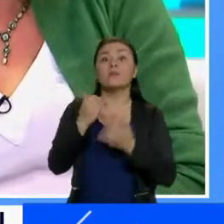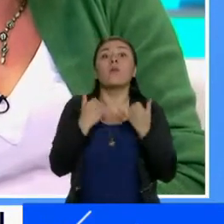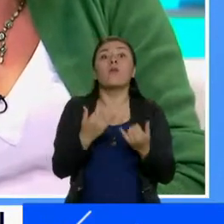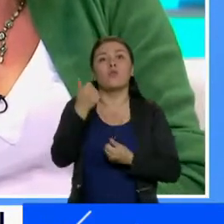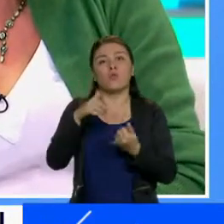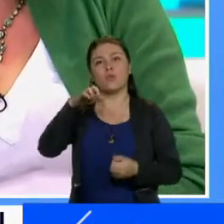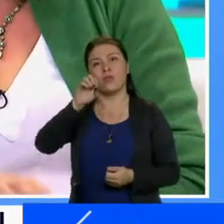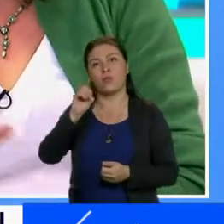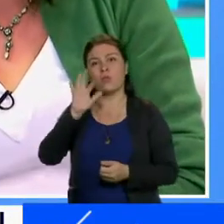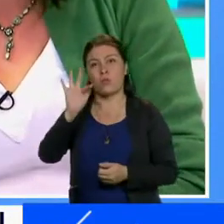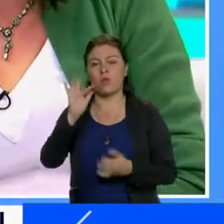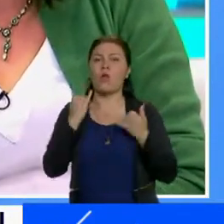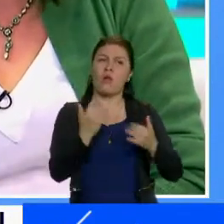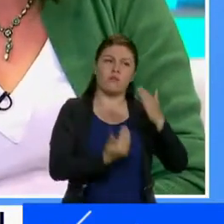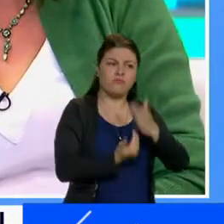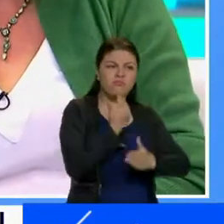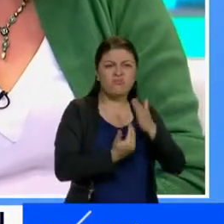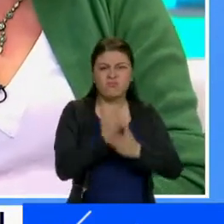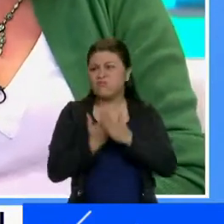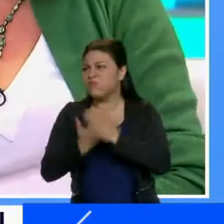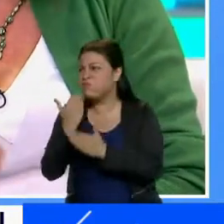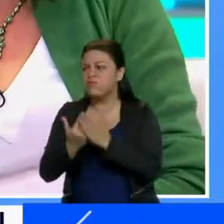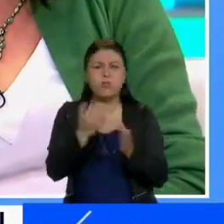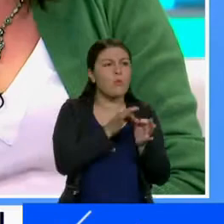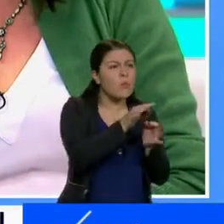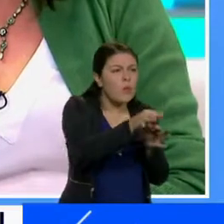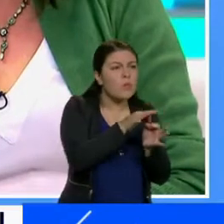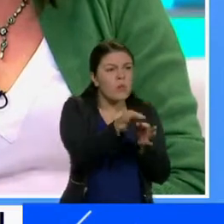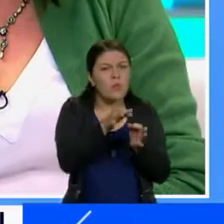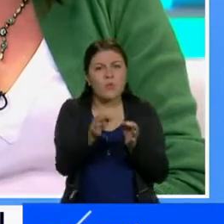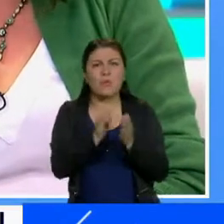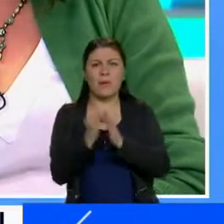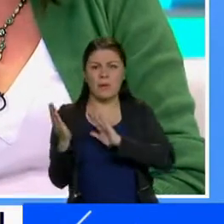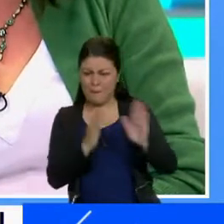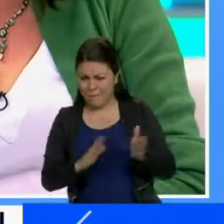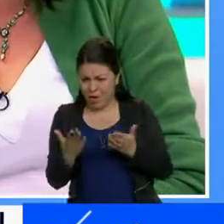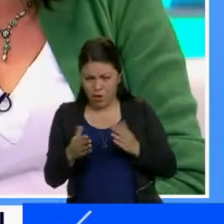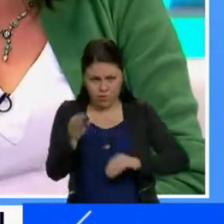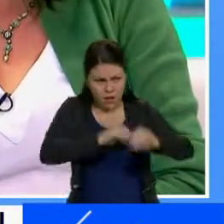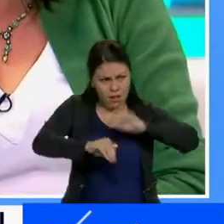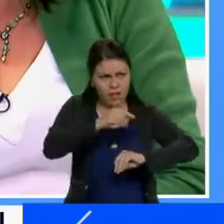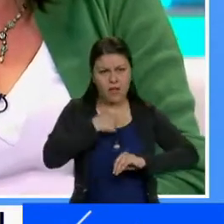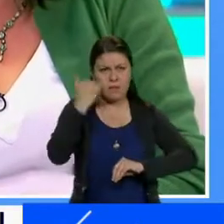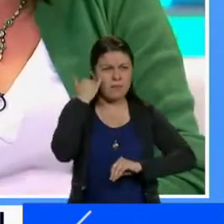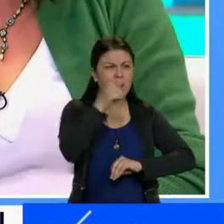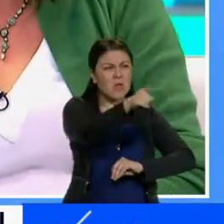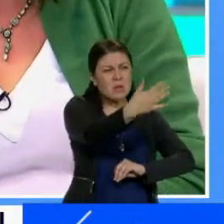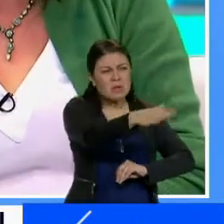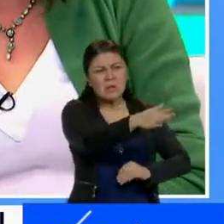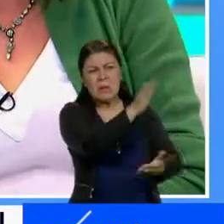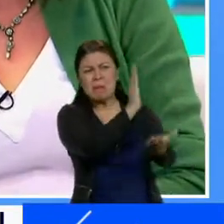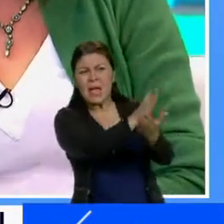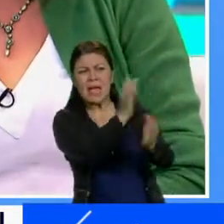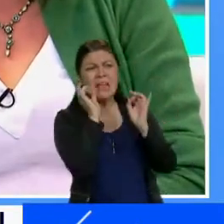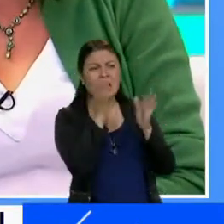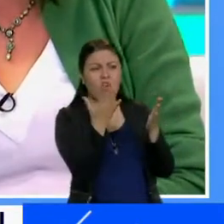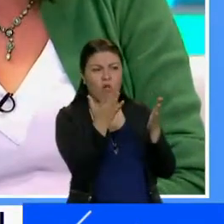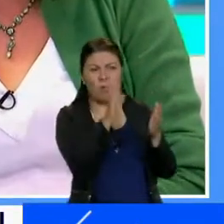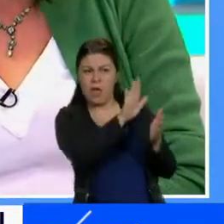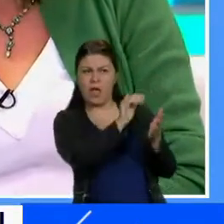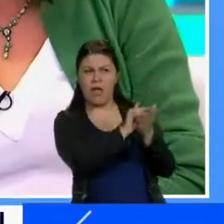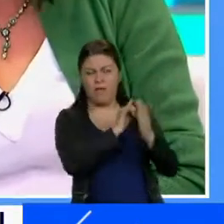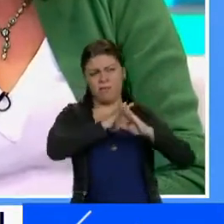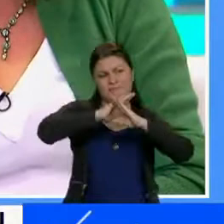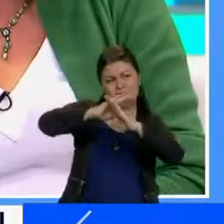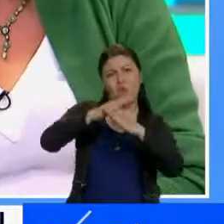ordenamiento territorial de muchos municipios, y esa es una oportunidad para poder analizar cuáles son los puntos críticos de riesgo ambiental